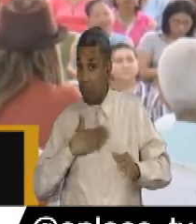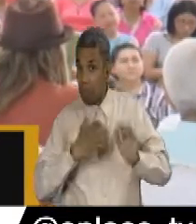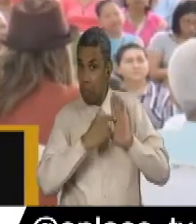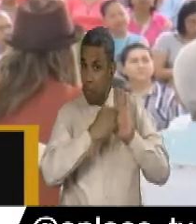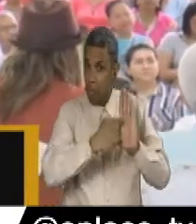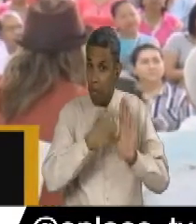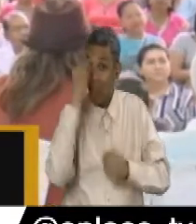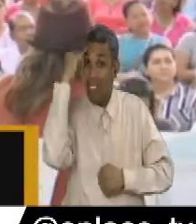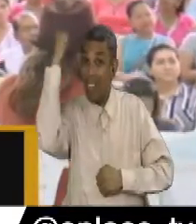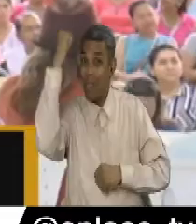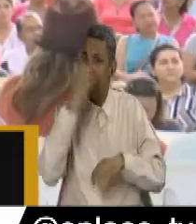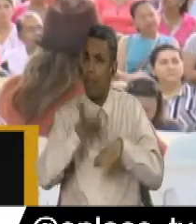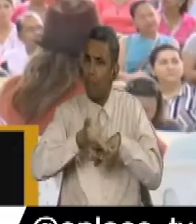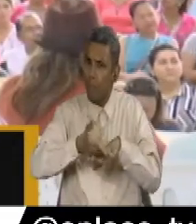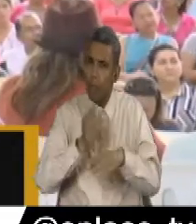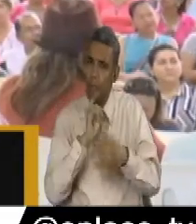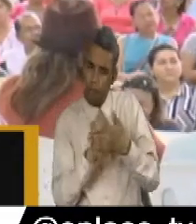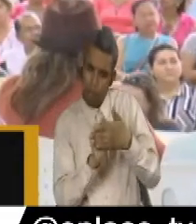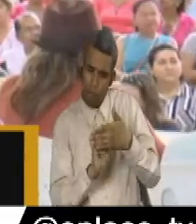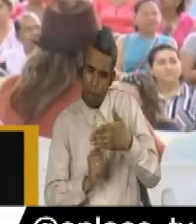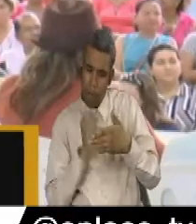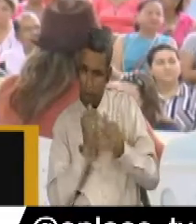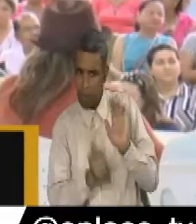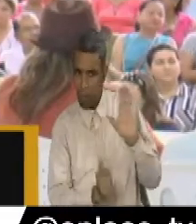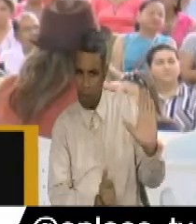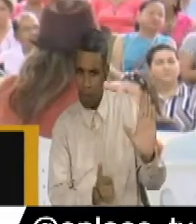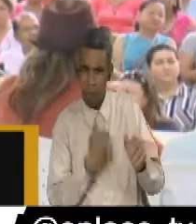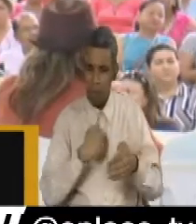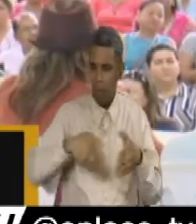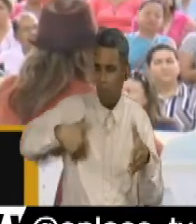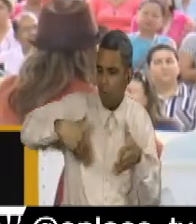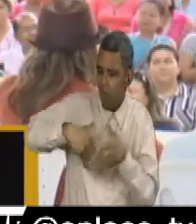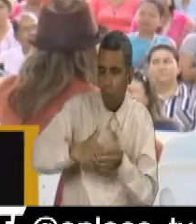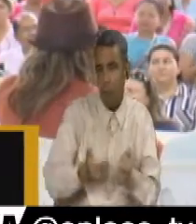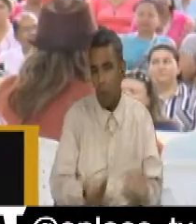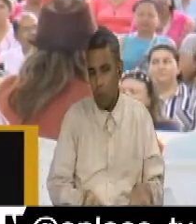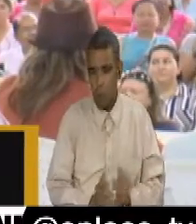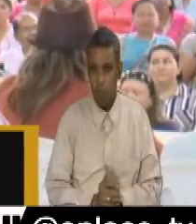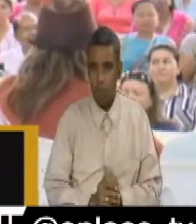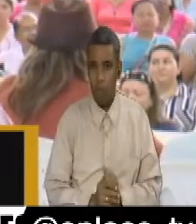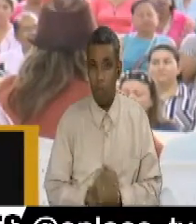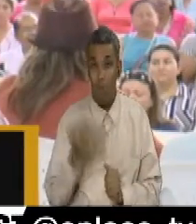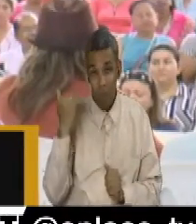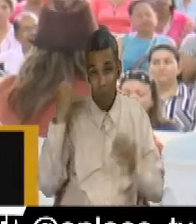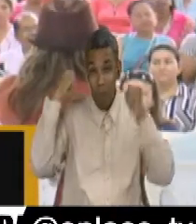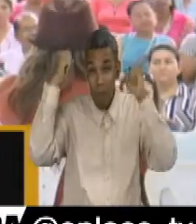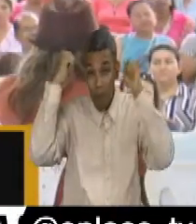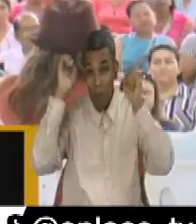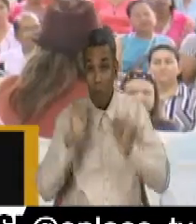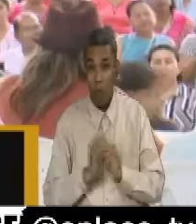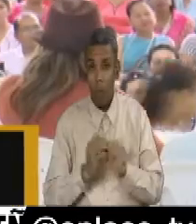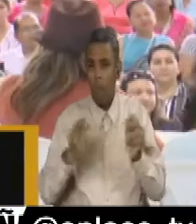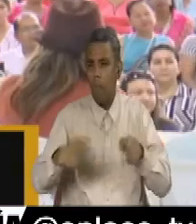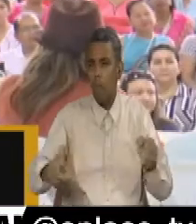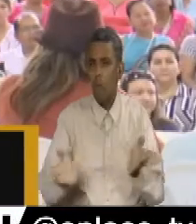pelea no busca afectar para nada a la comunidad educativa y nuestros estudiantes que nos apoyaron todo el tiempo, así como los padres